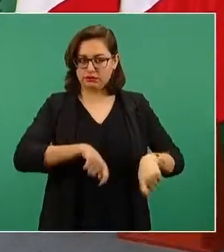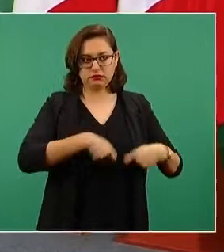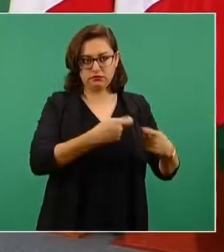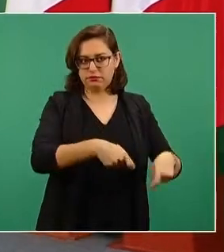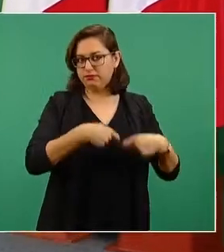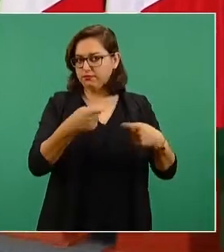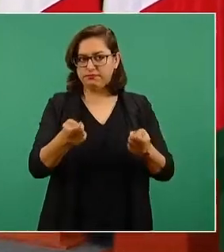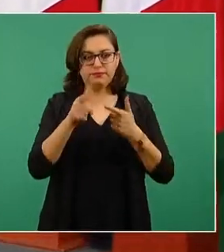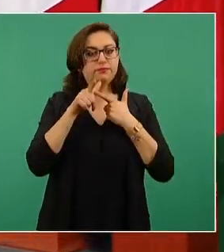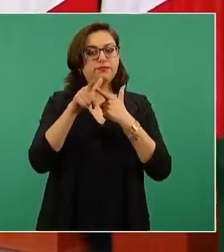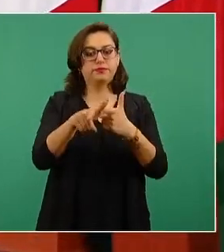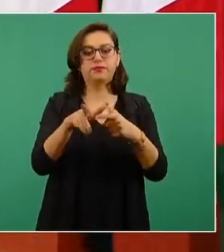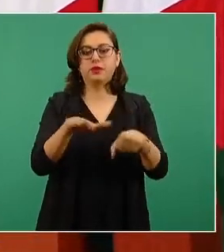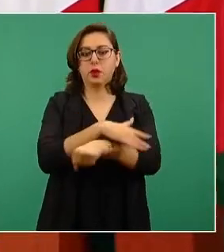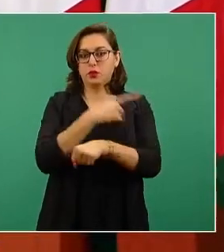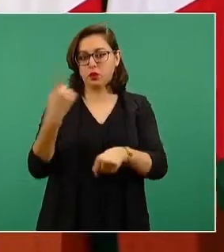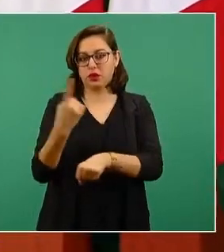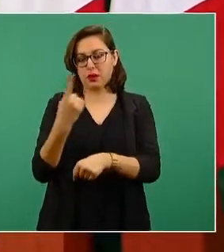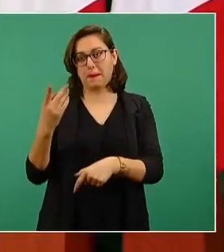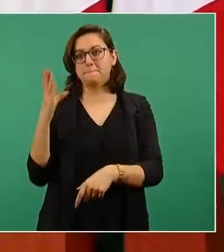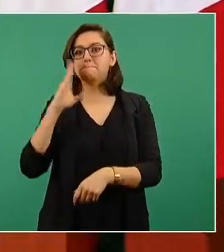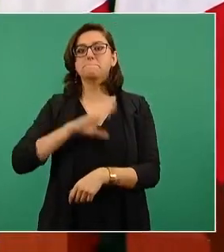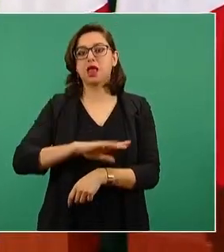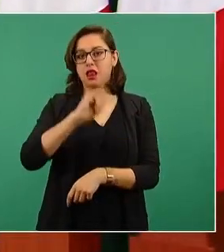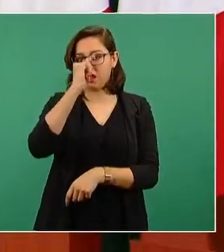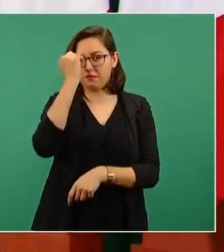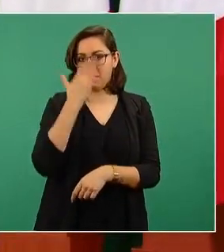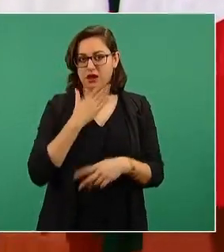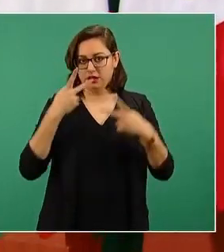ojos el que hagan